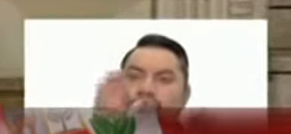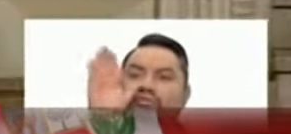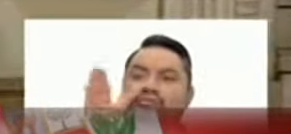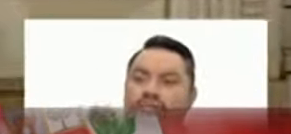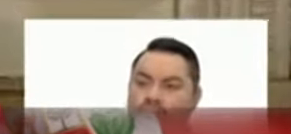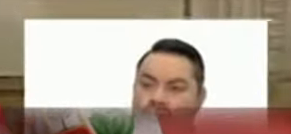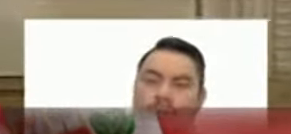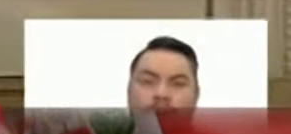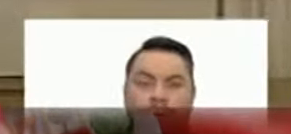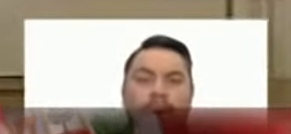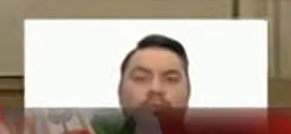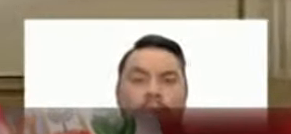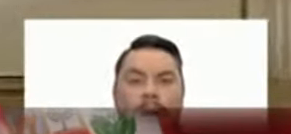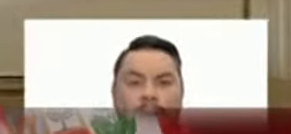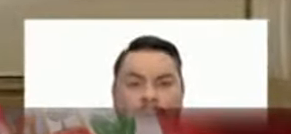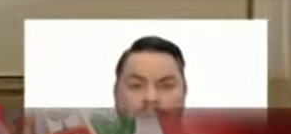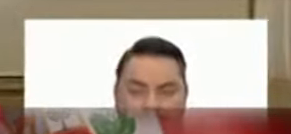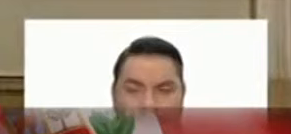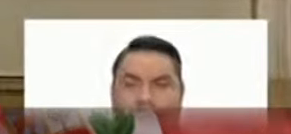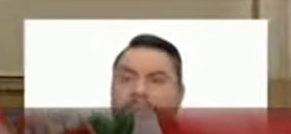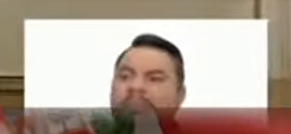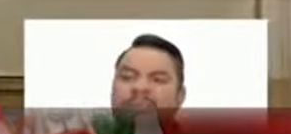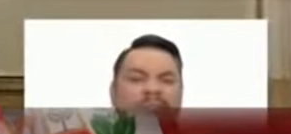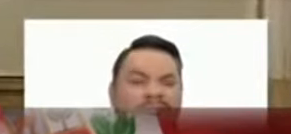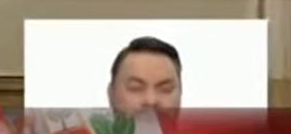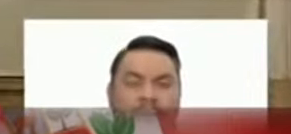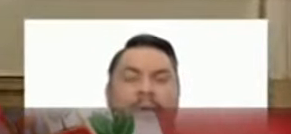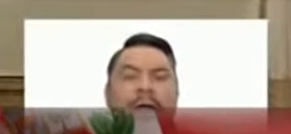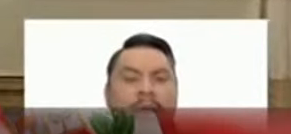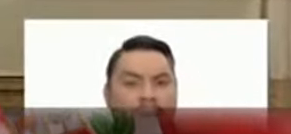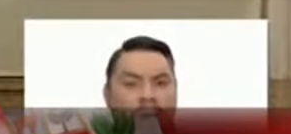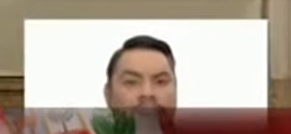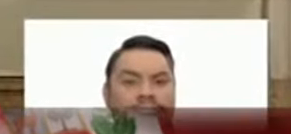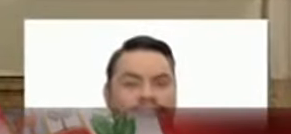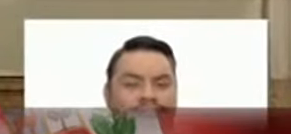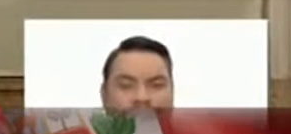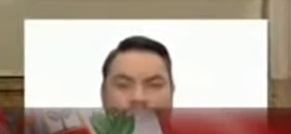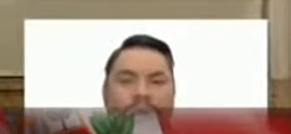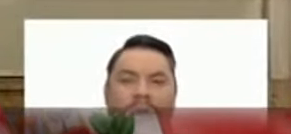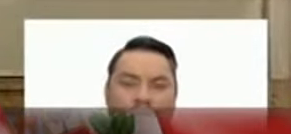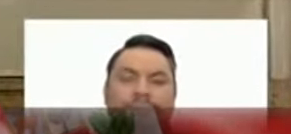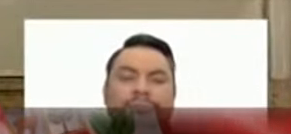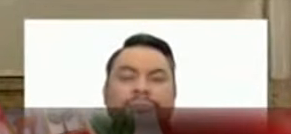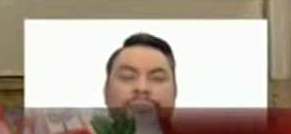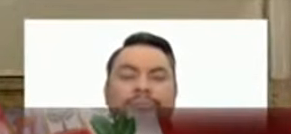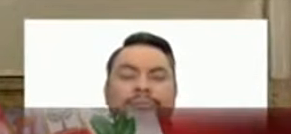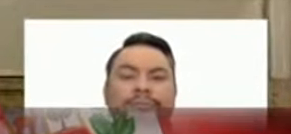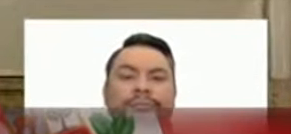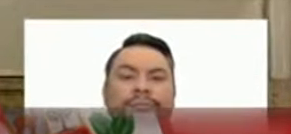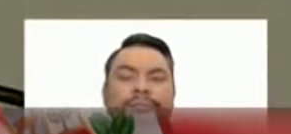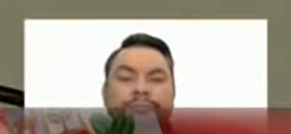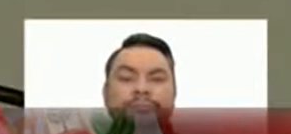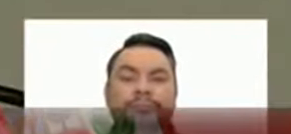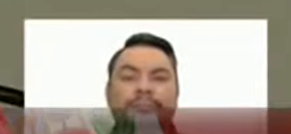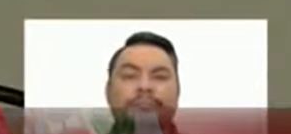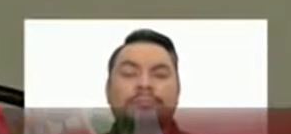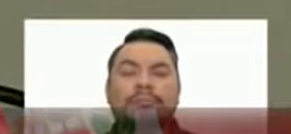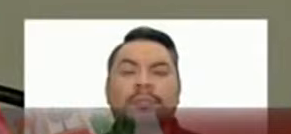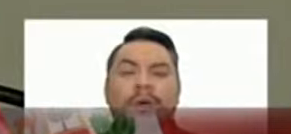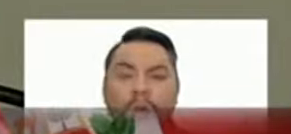el juramento de estilo al ministro de Estado en el Despacho de Vivienda, Construcción y Saneamiento.